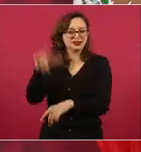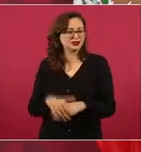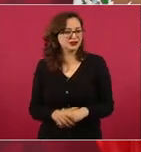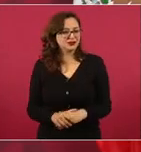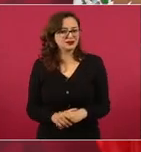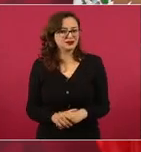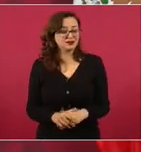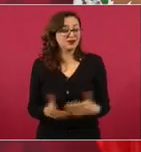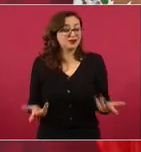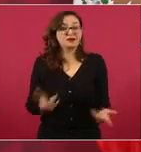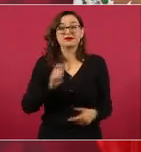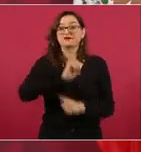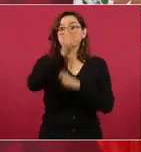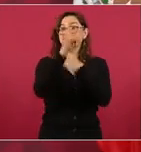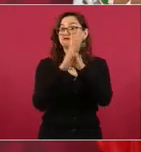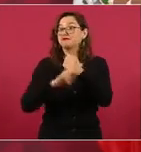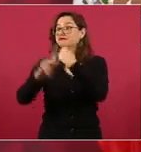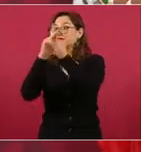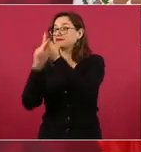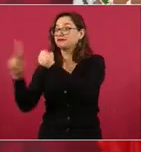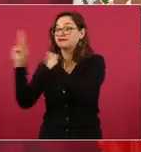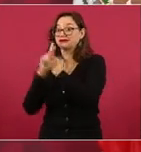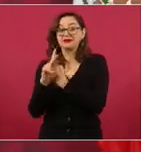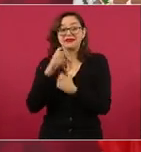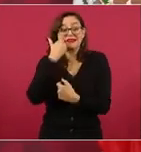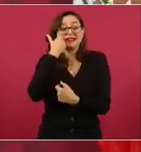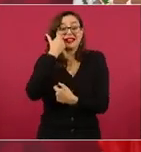otros países, ¿sí?